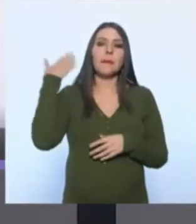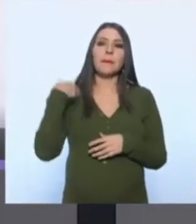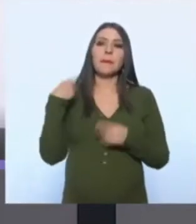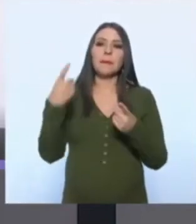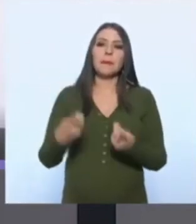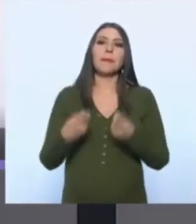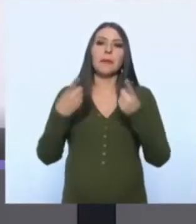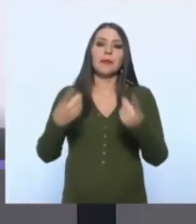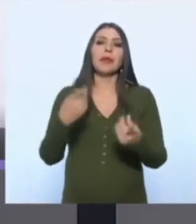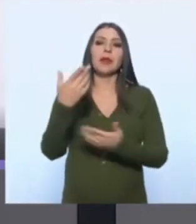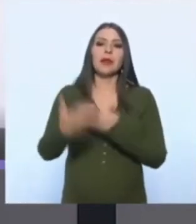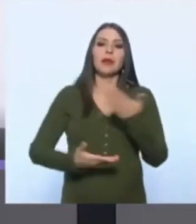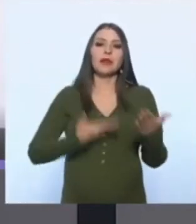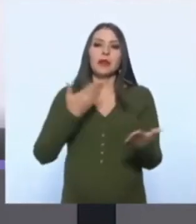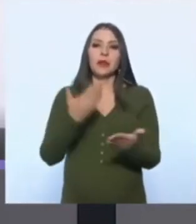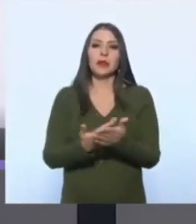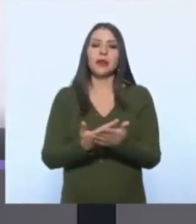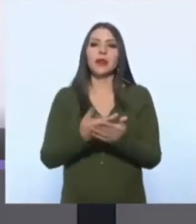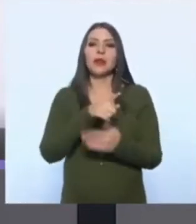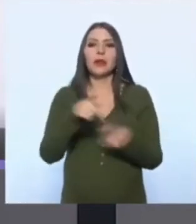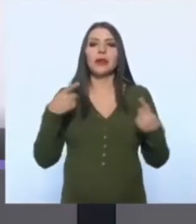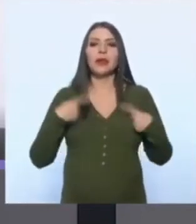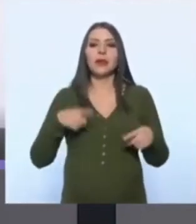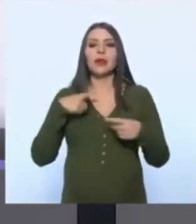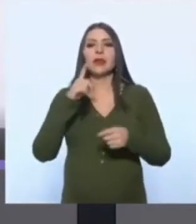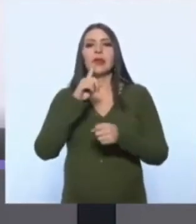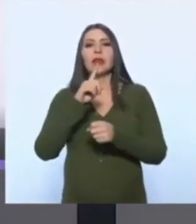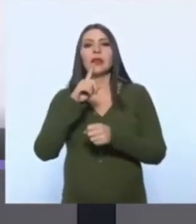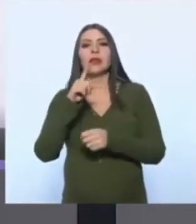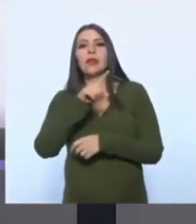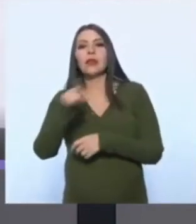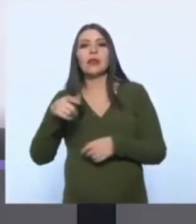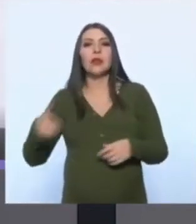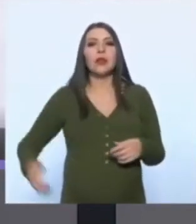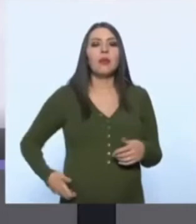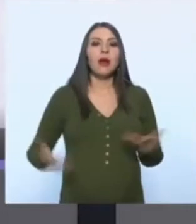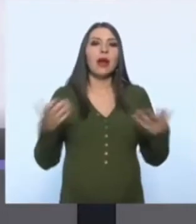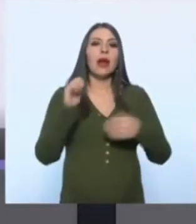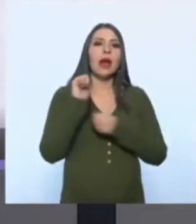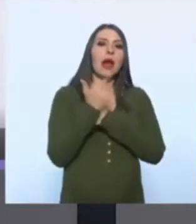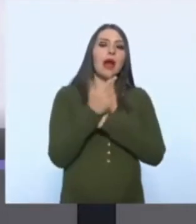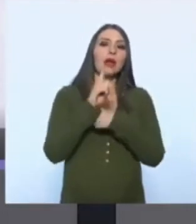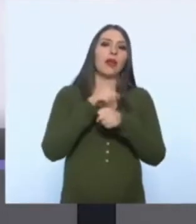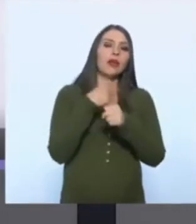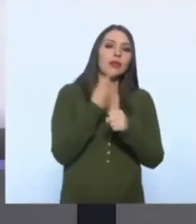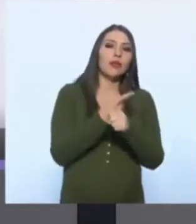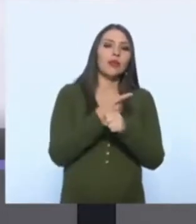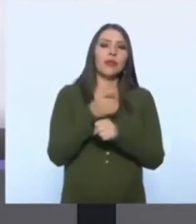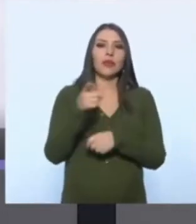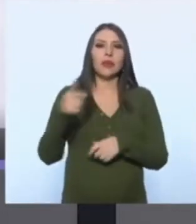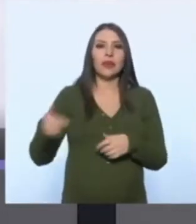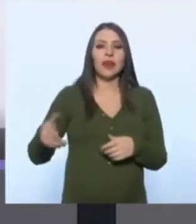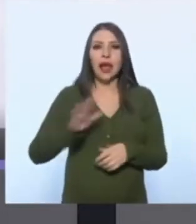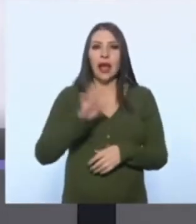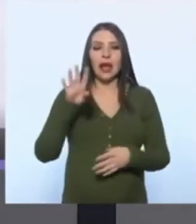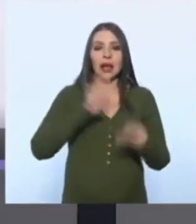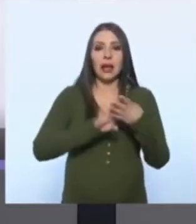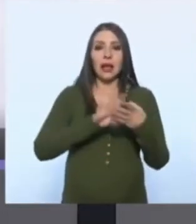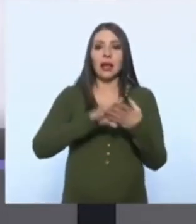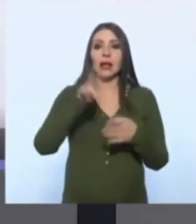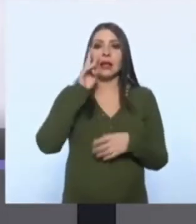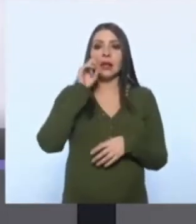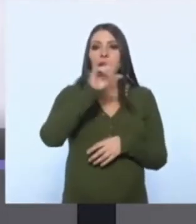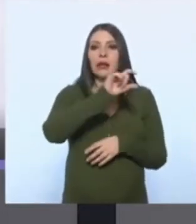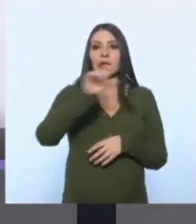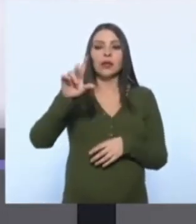iniciativa de infractores sexuales para que todas las personas que tengan que ver con niños tengan un documento que diga que no son